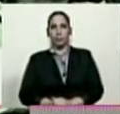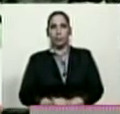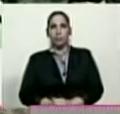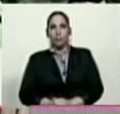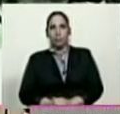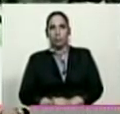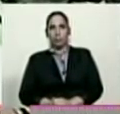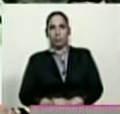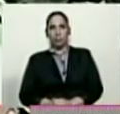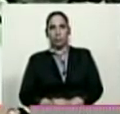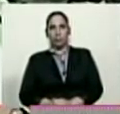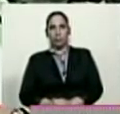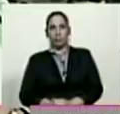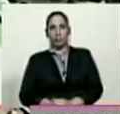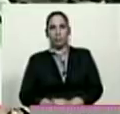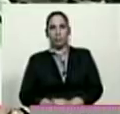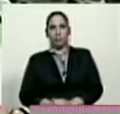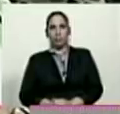Yo,